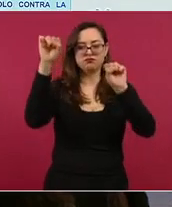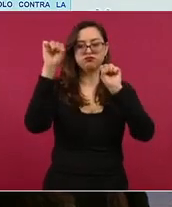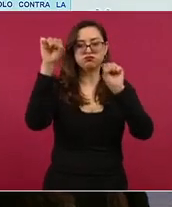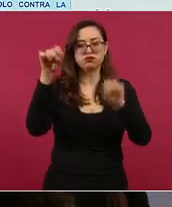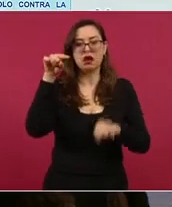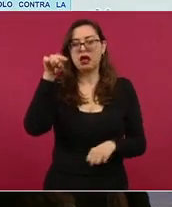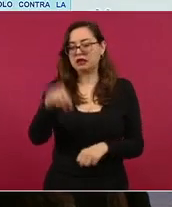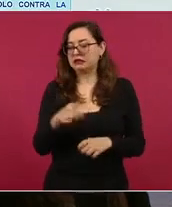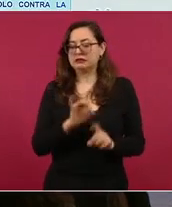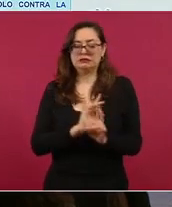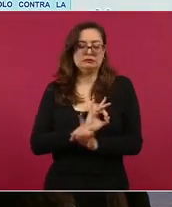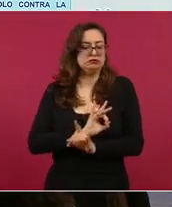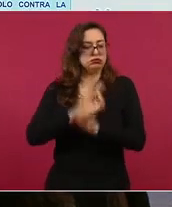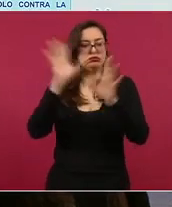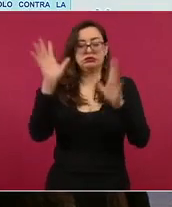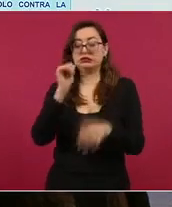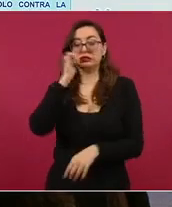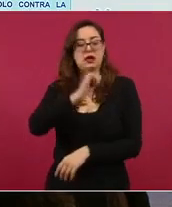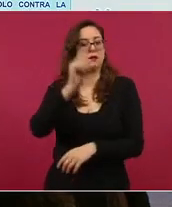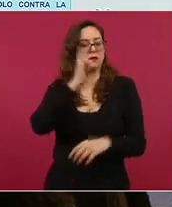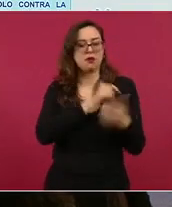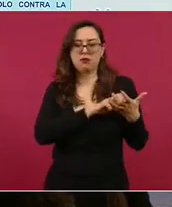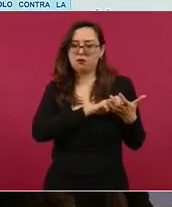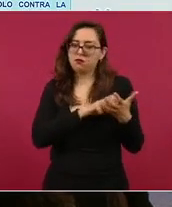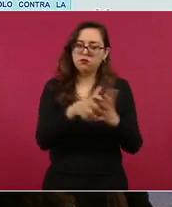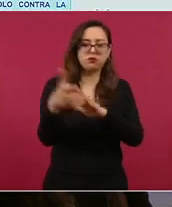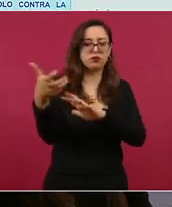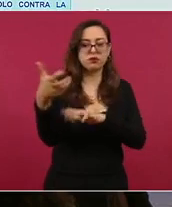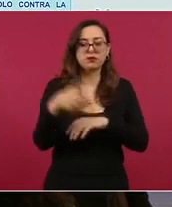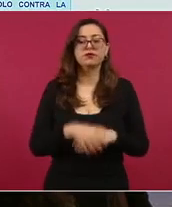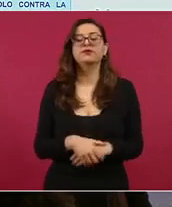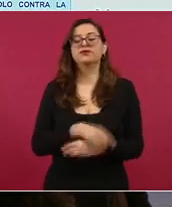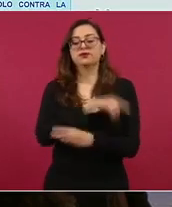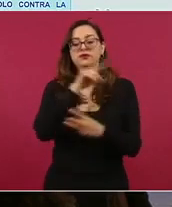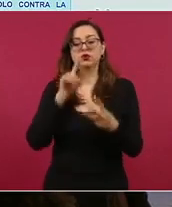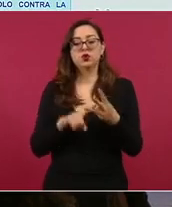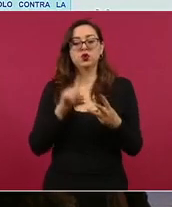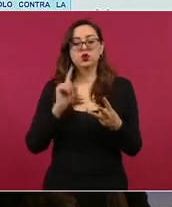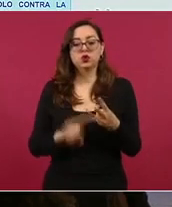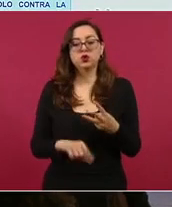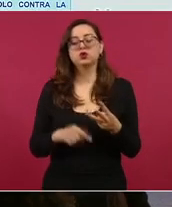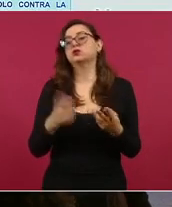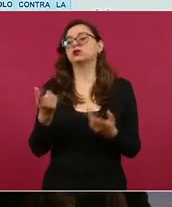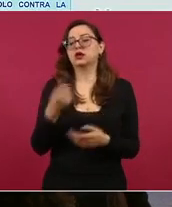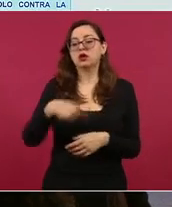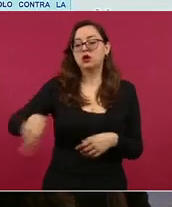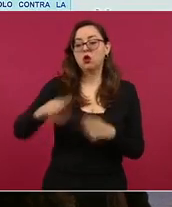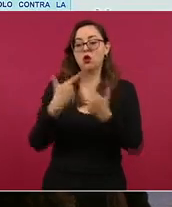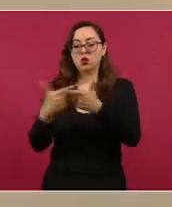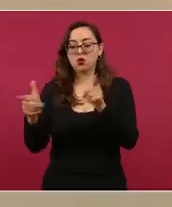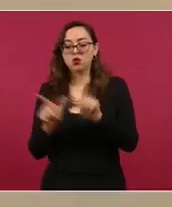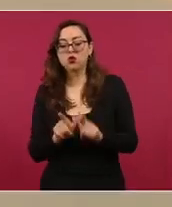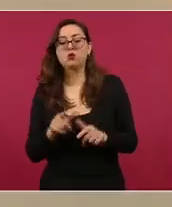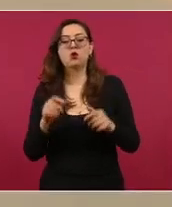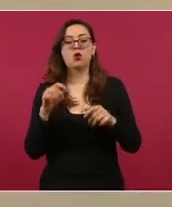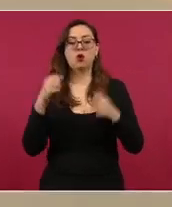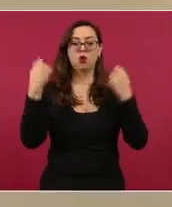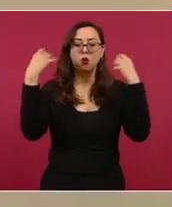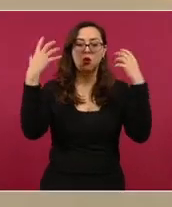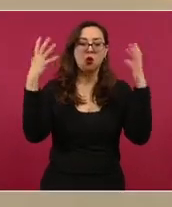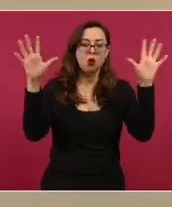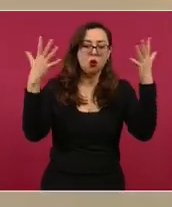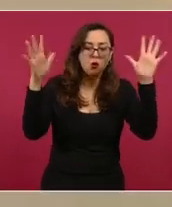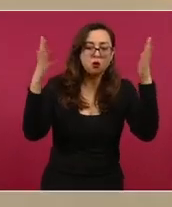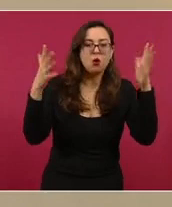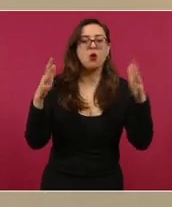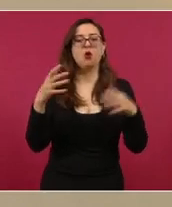los pleitos. Segundo, la credencialización de los grupos de animación para que solo puedan ubicarse